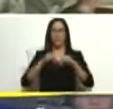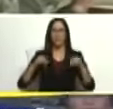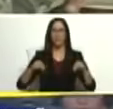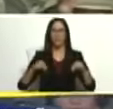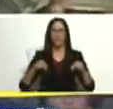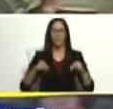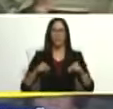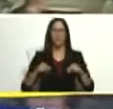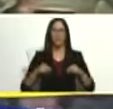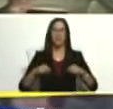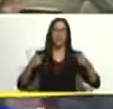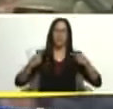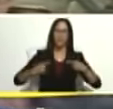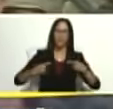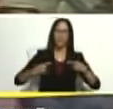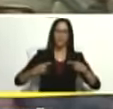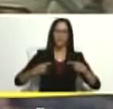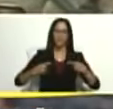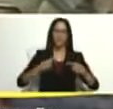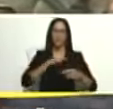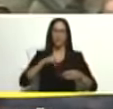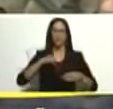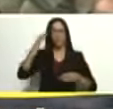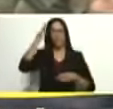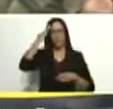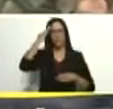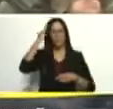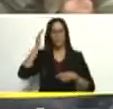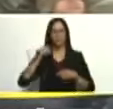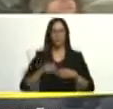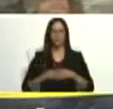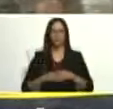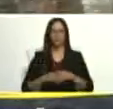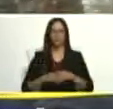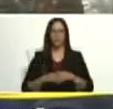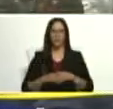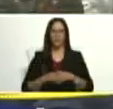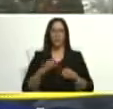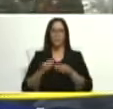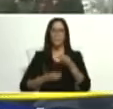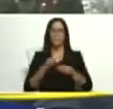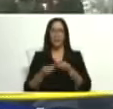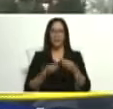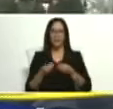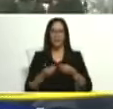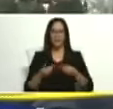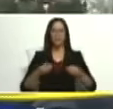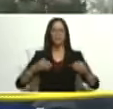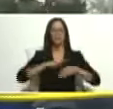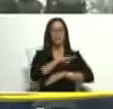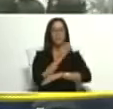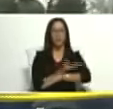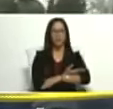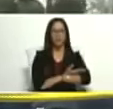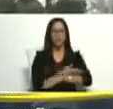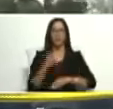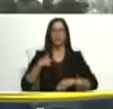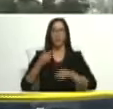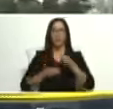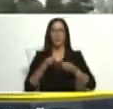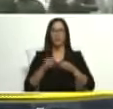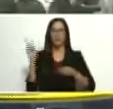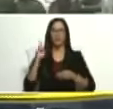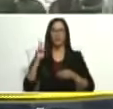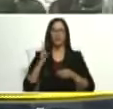el enemigo y nuestra mente. Para ser invulnerable, tenemos que hacer a